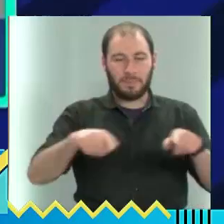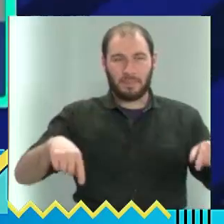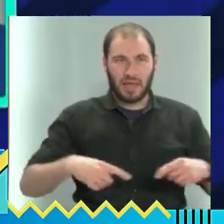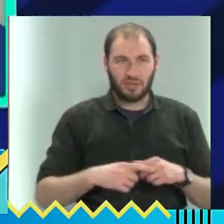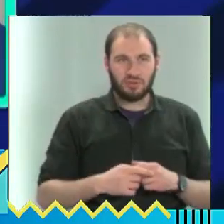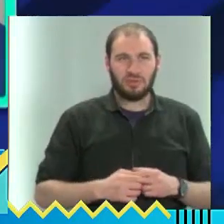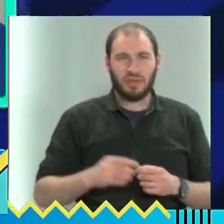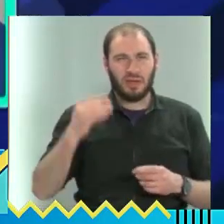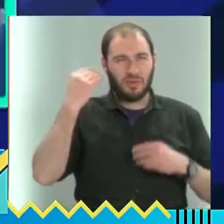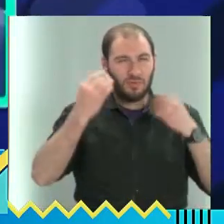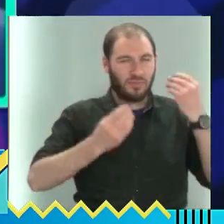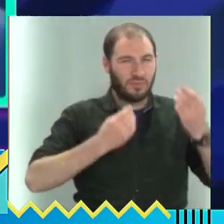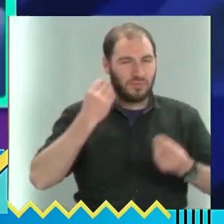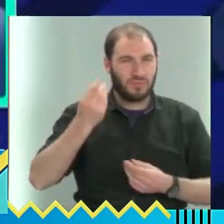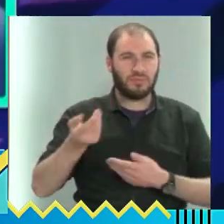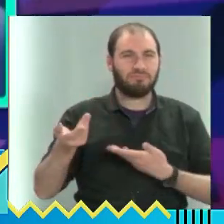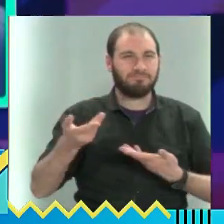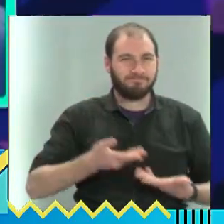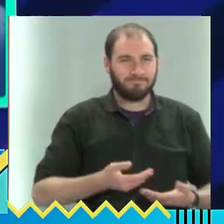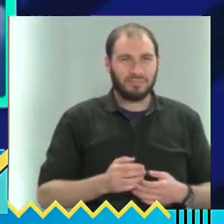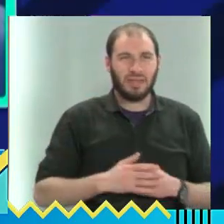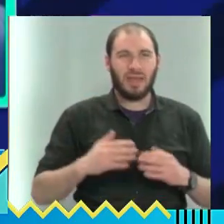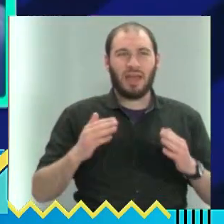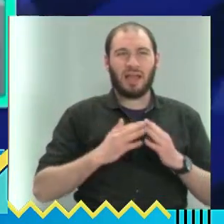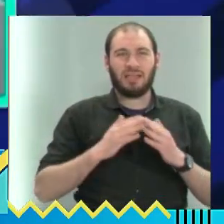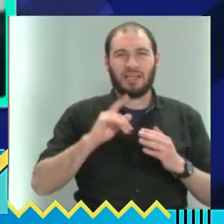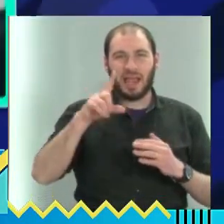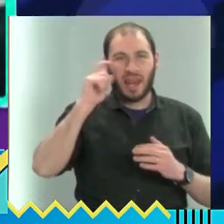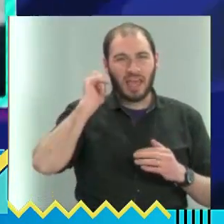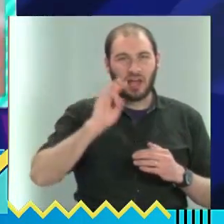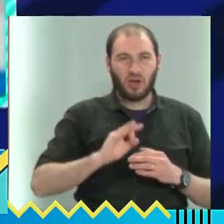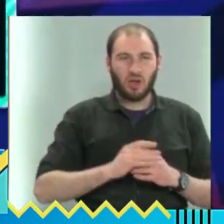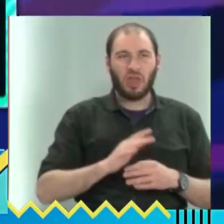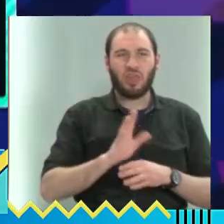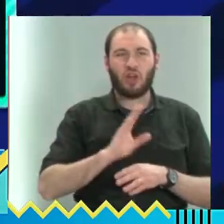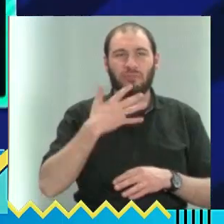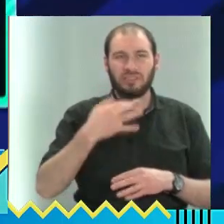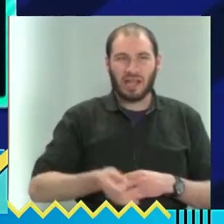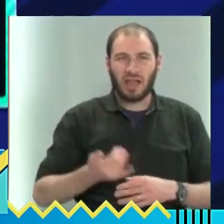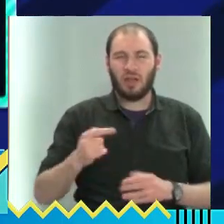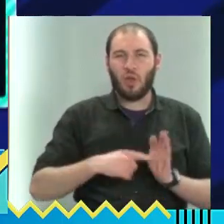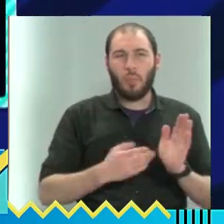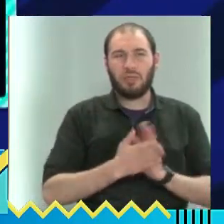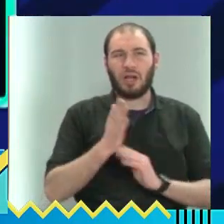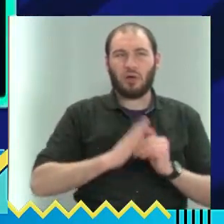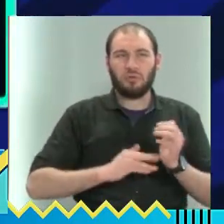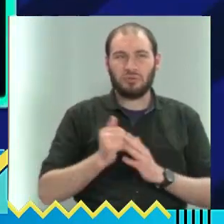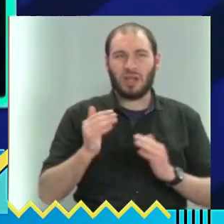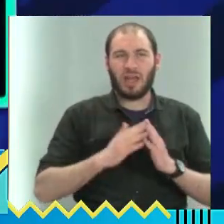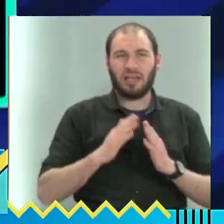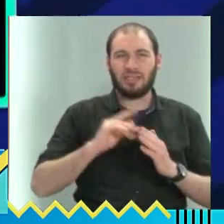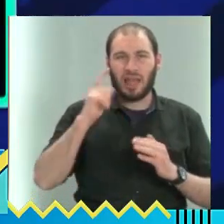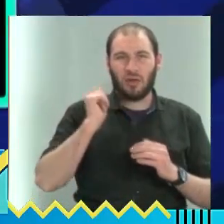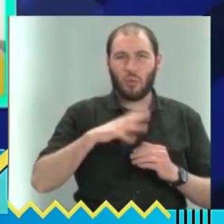y mucha imaginación nos da la bienvenida a la Casa Lego. Es un documental que nos muestra la construcción de la Casa Lego